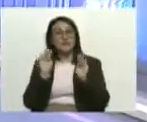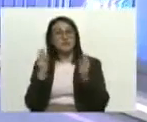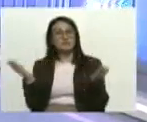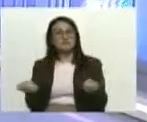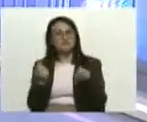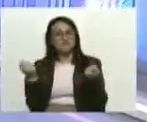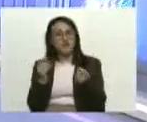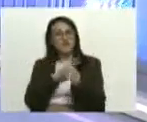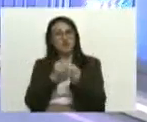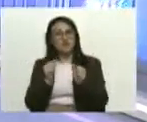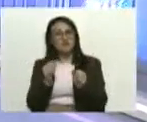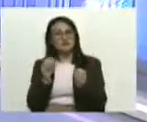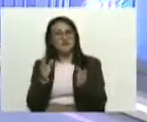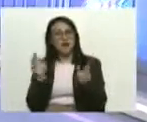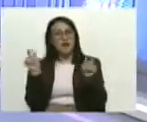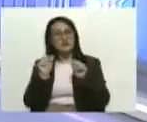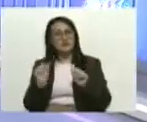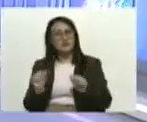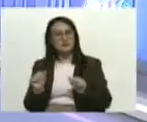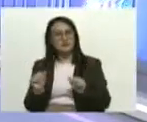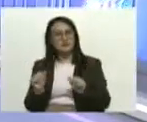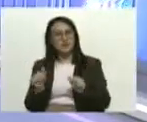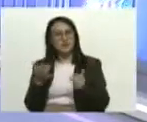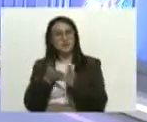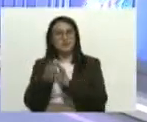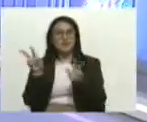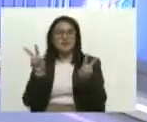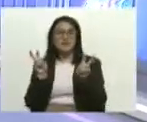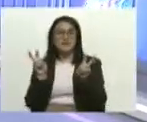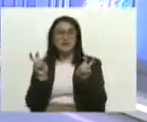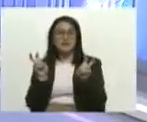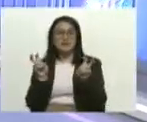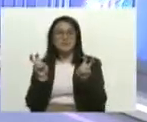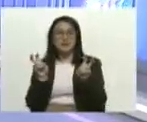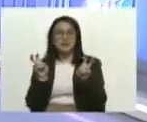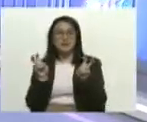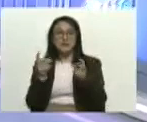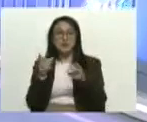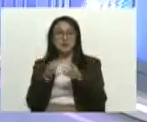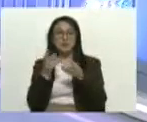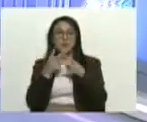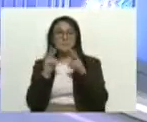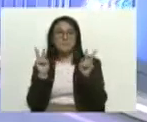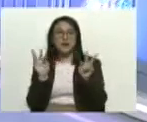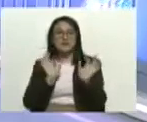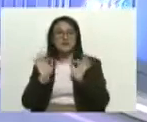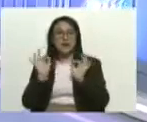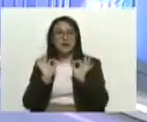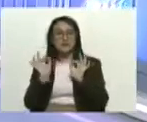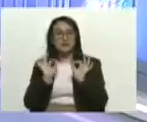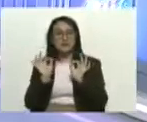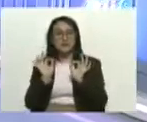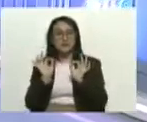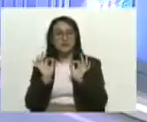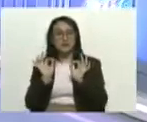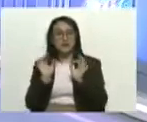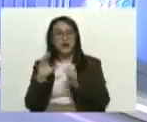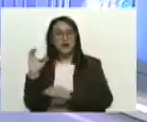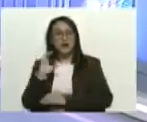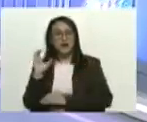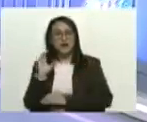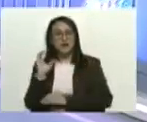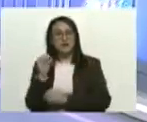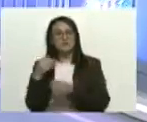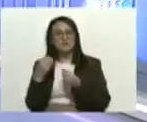promover y fortalecer el talento artístico. Y en este contexto, en el Mateo de Paz y Mateo, el Teatro de Alberto de Paz y Mateos en Caracas,